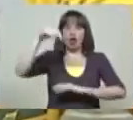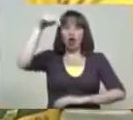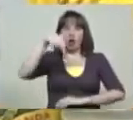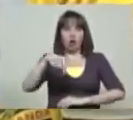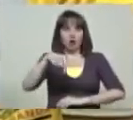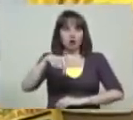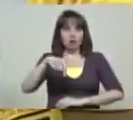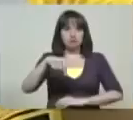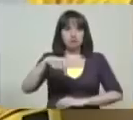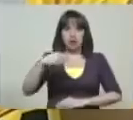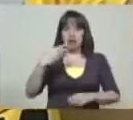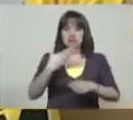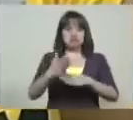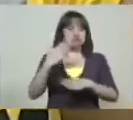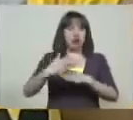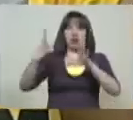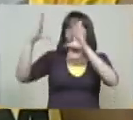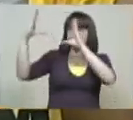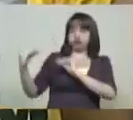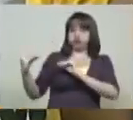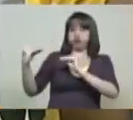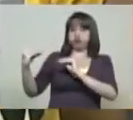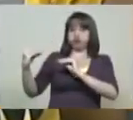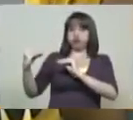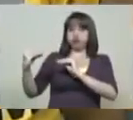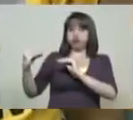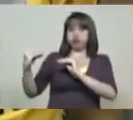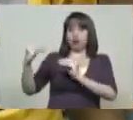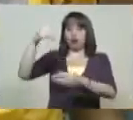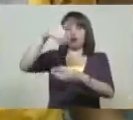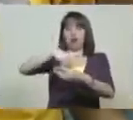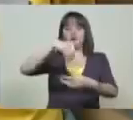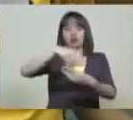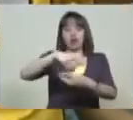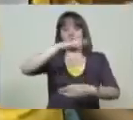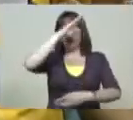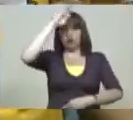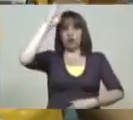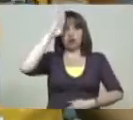incluyendo el apagón cuando Diosdado votaba.